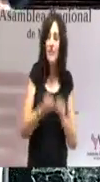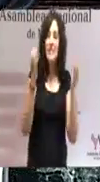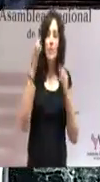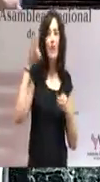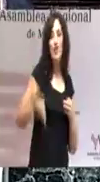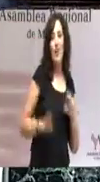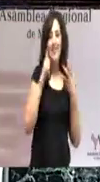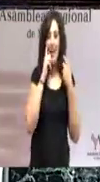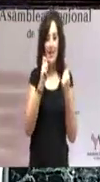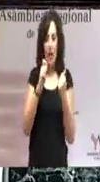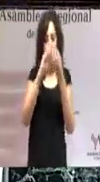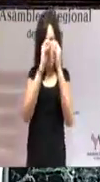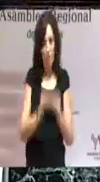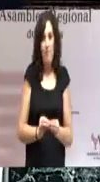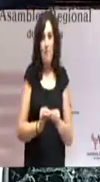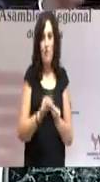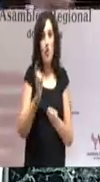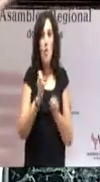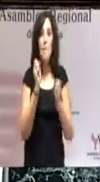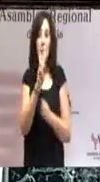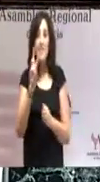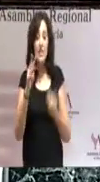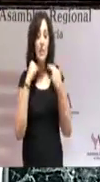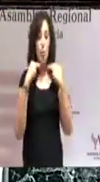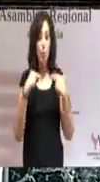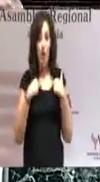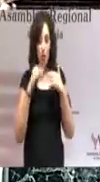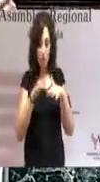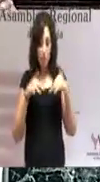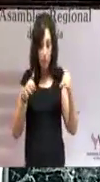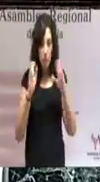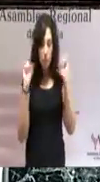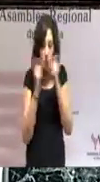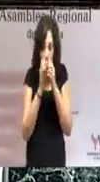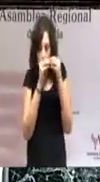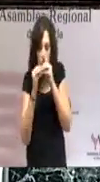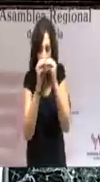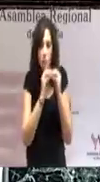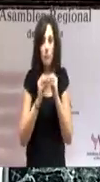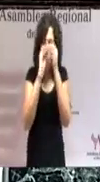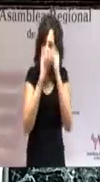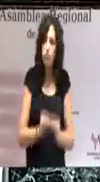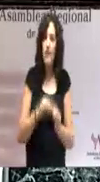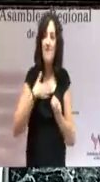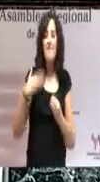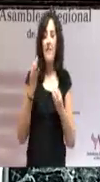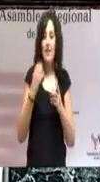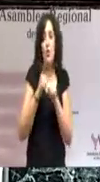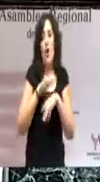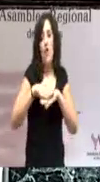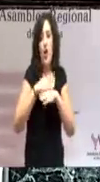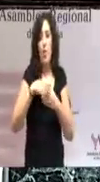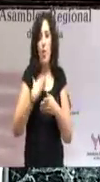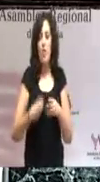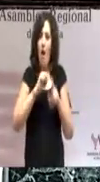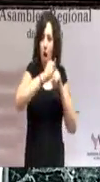profesionales sanitarios y no por 23 diputados, que lo que intentaban era asfixiar al gobierno de la región de